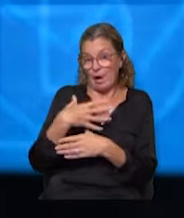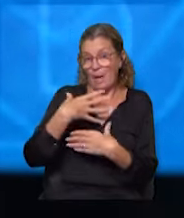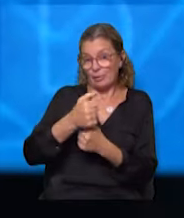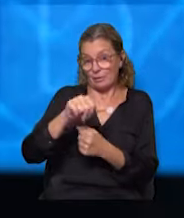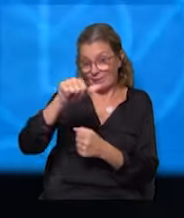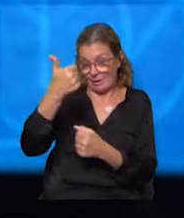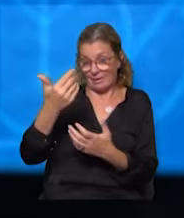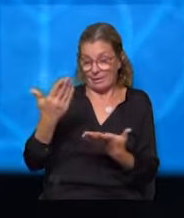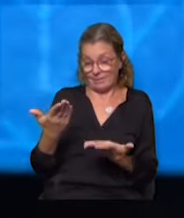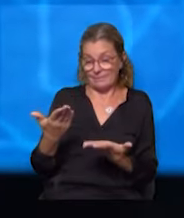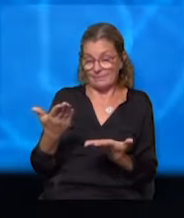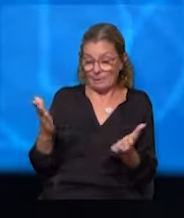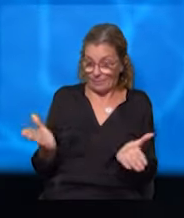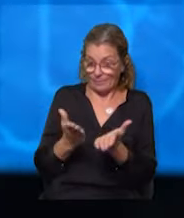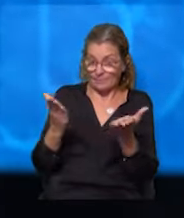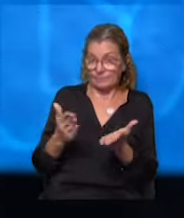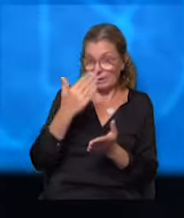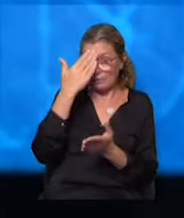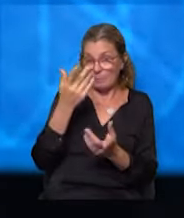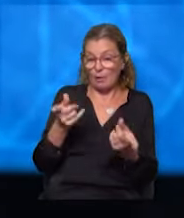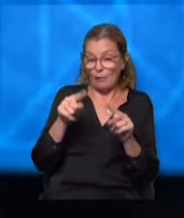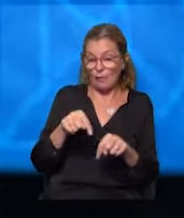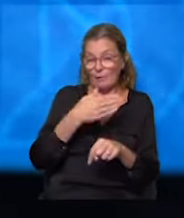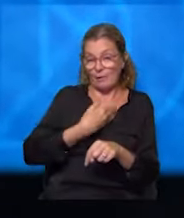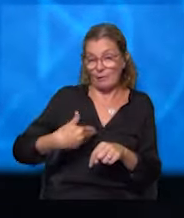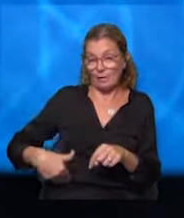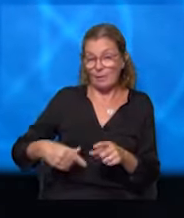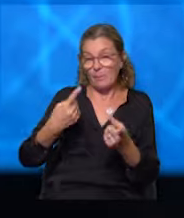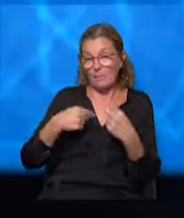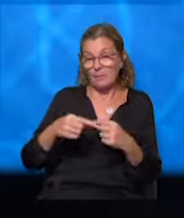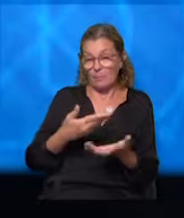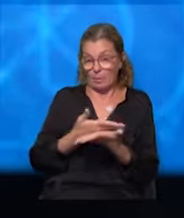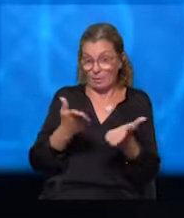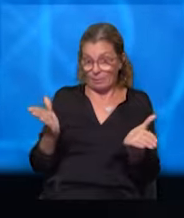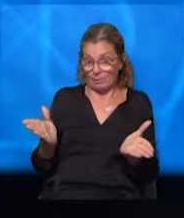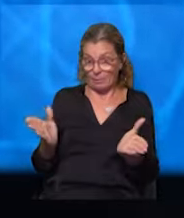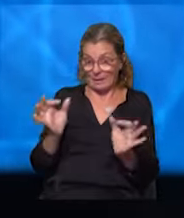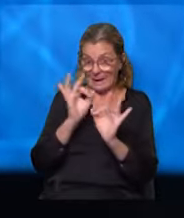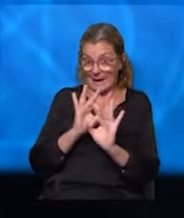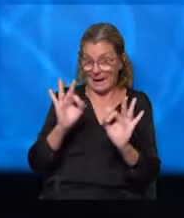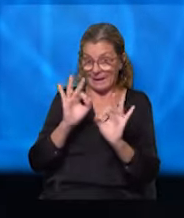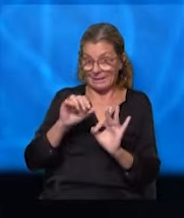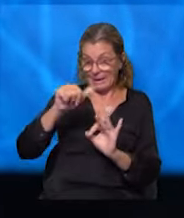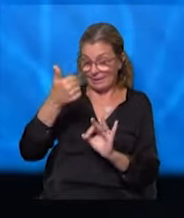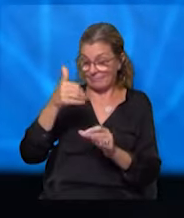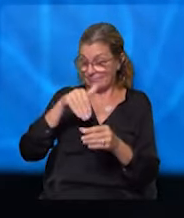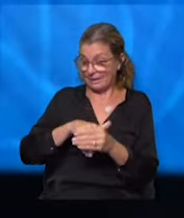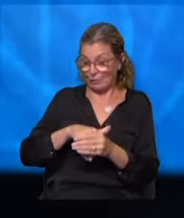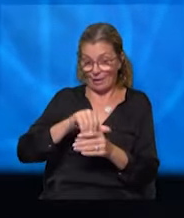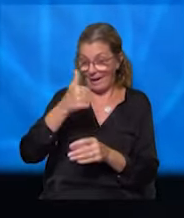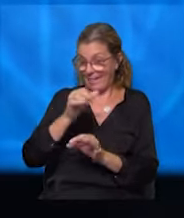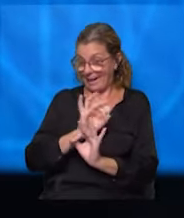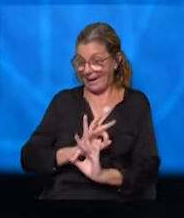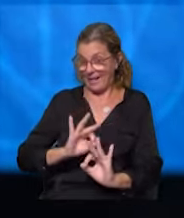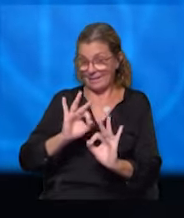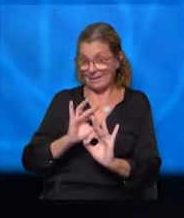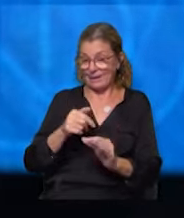ganar y va a hacer que el frente amplio vuelva pero en un panorama donde nadie tiene la elección ganada y